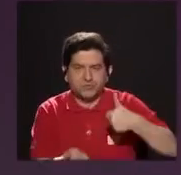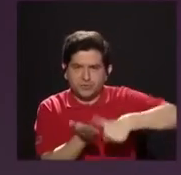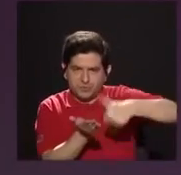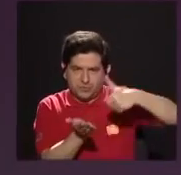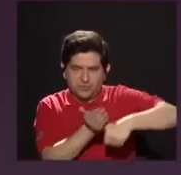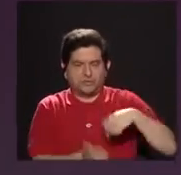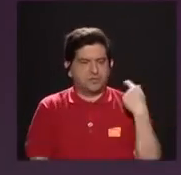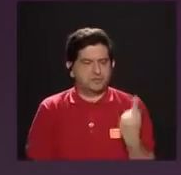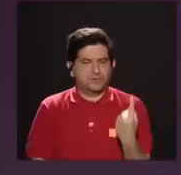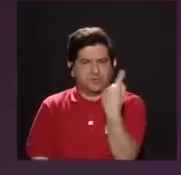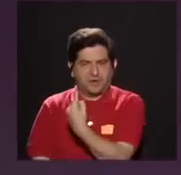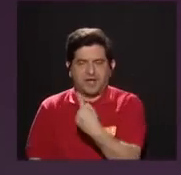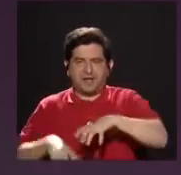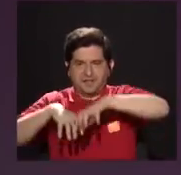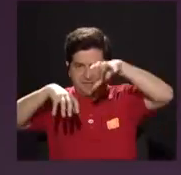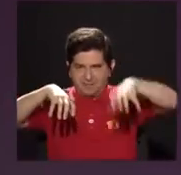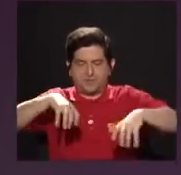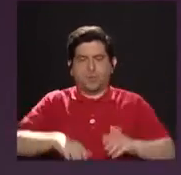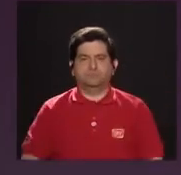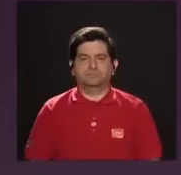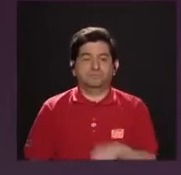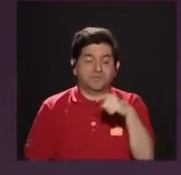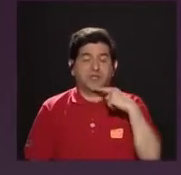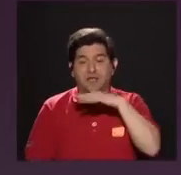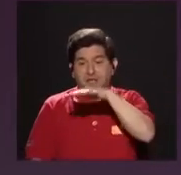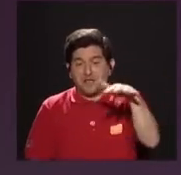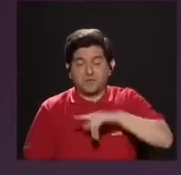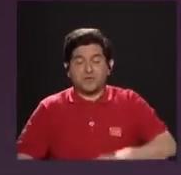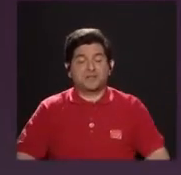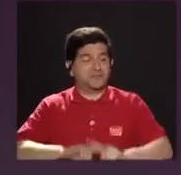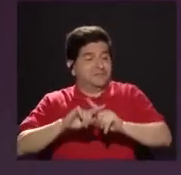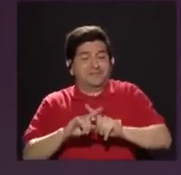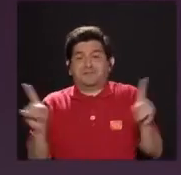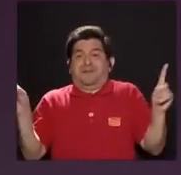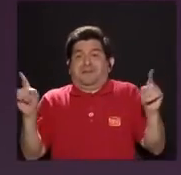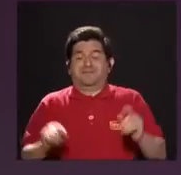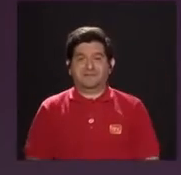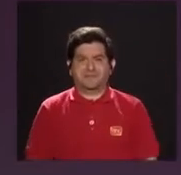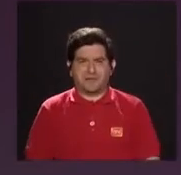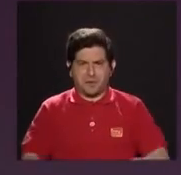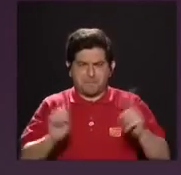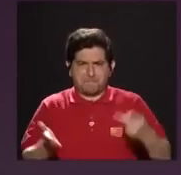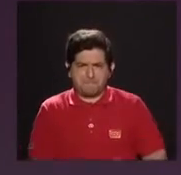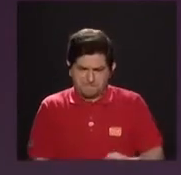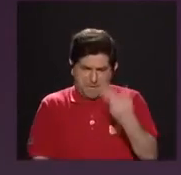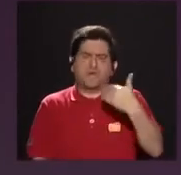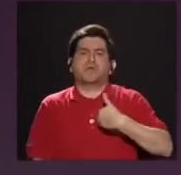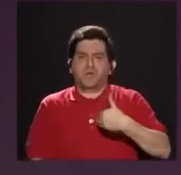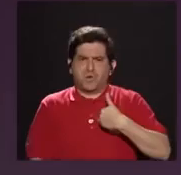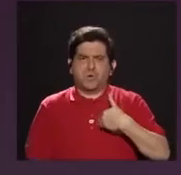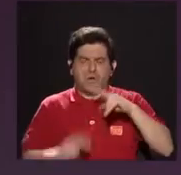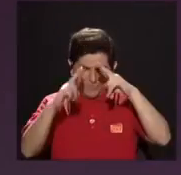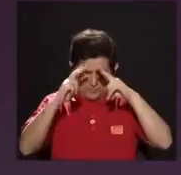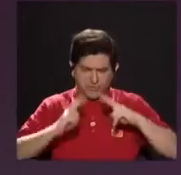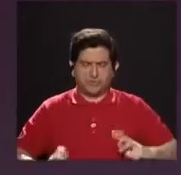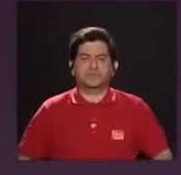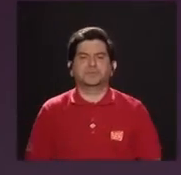electorales en cada uno de los cantones con esas realidades tan disímiles, ¿verdad? Pero que enriquece muchísimo también el